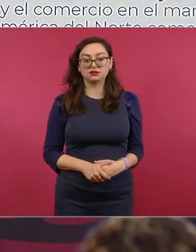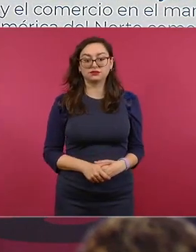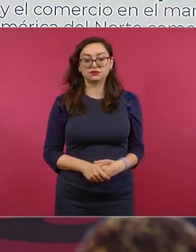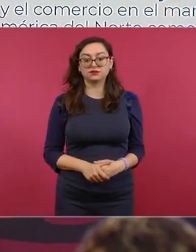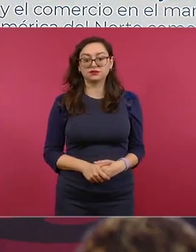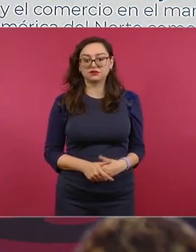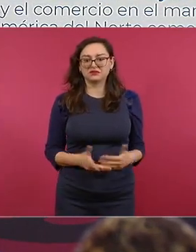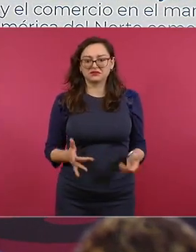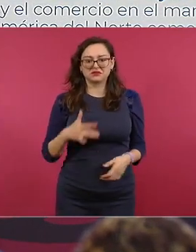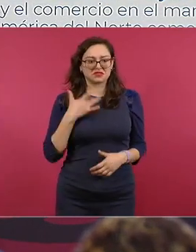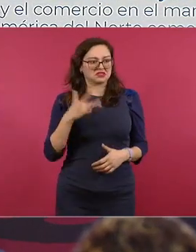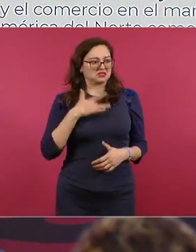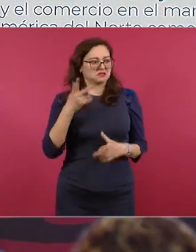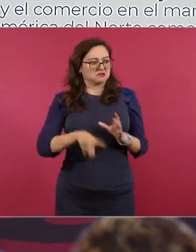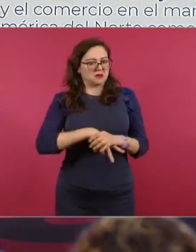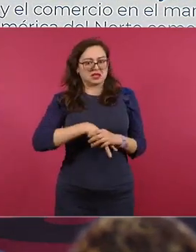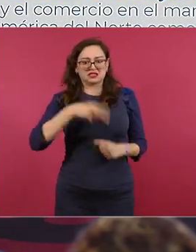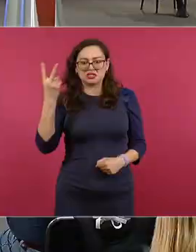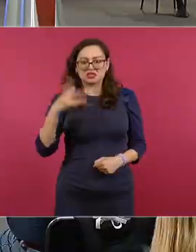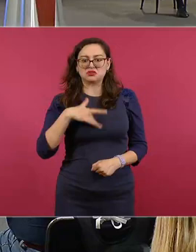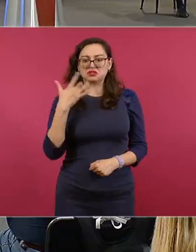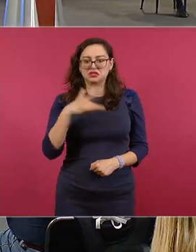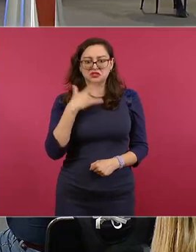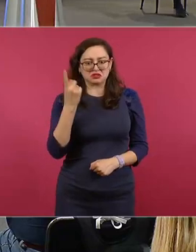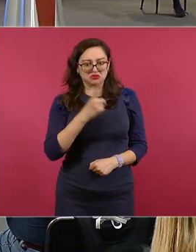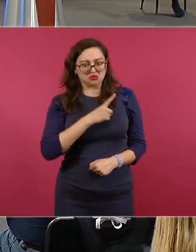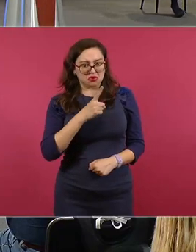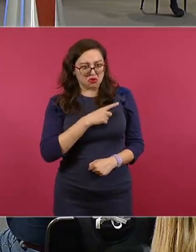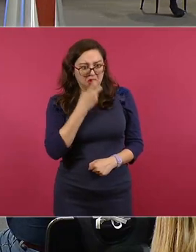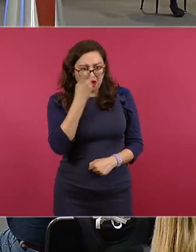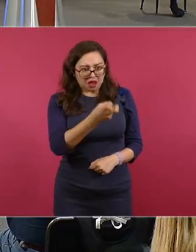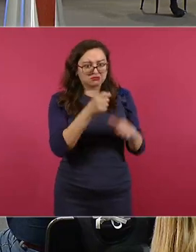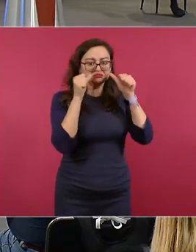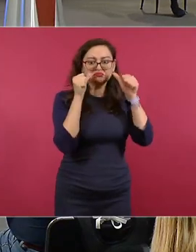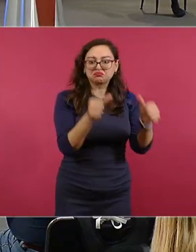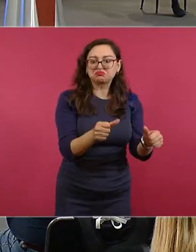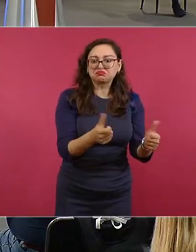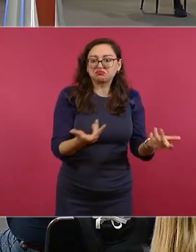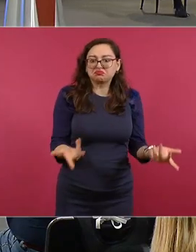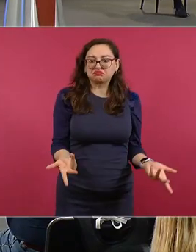¿Por qué el vacío? ¿Por qué no revisar eso?